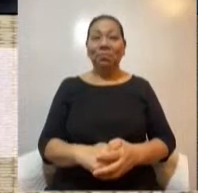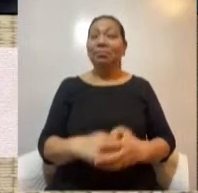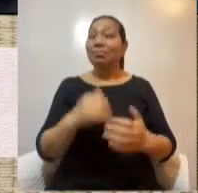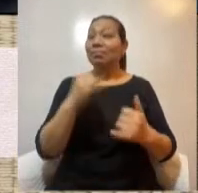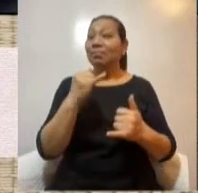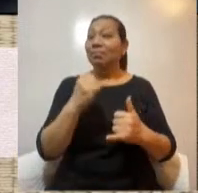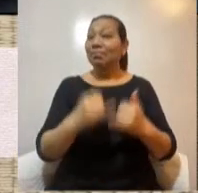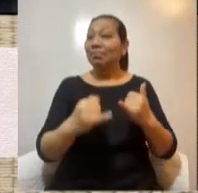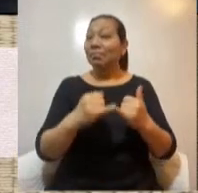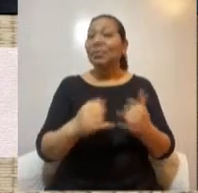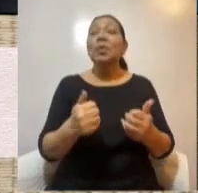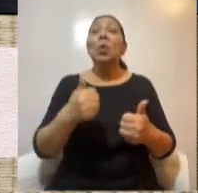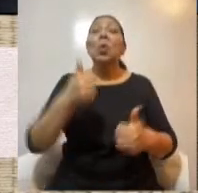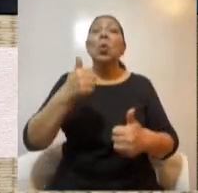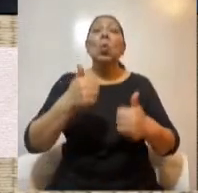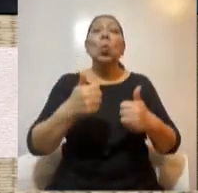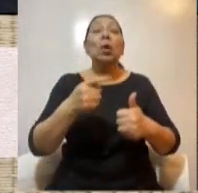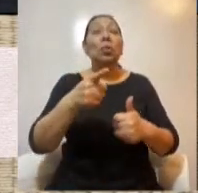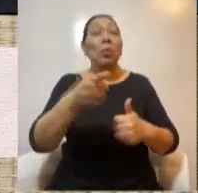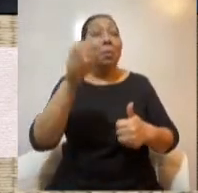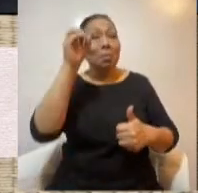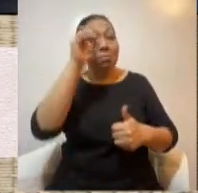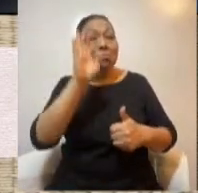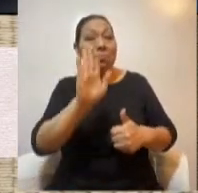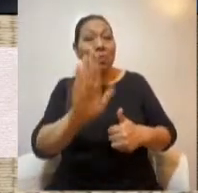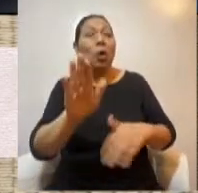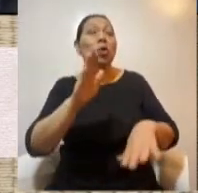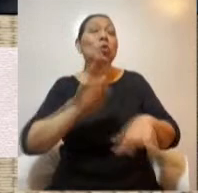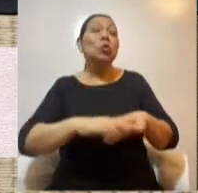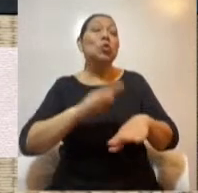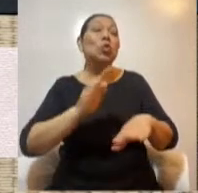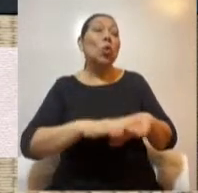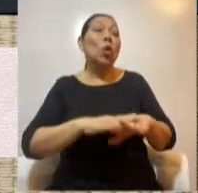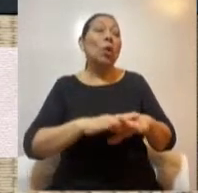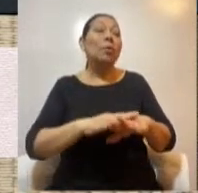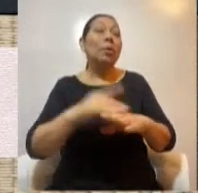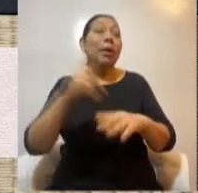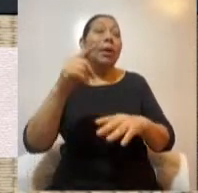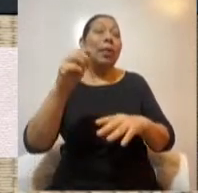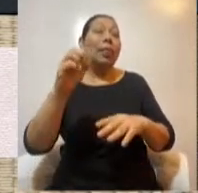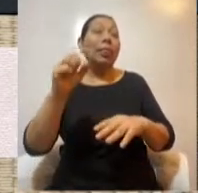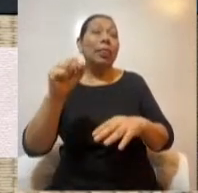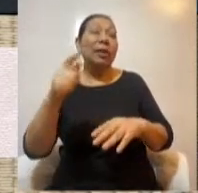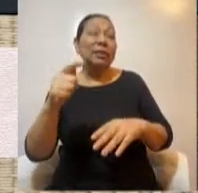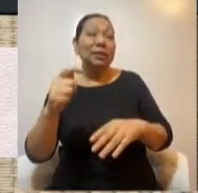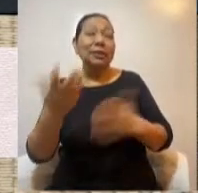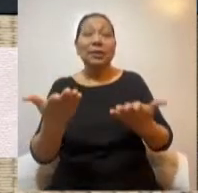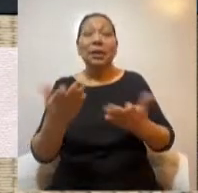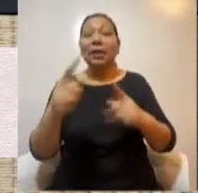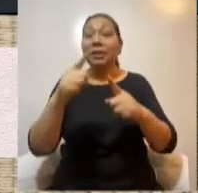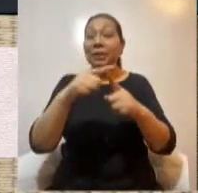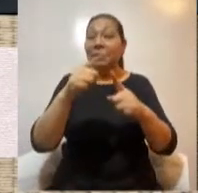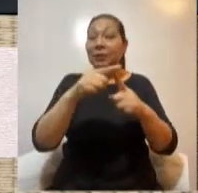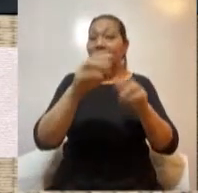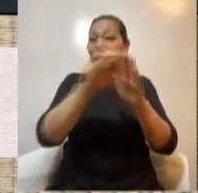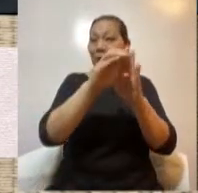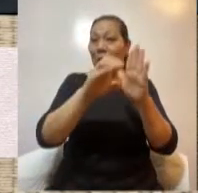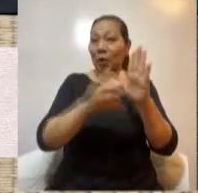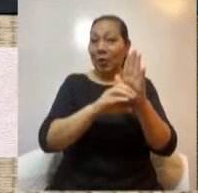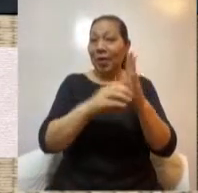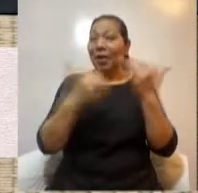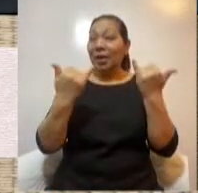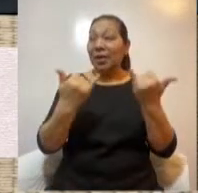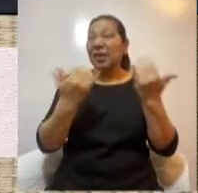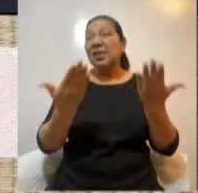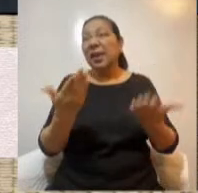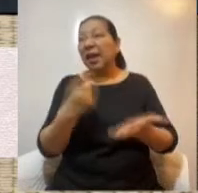Bien, finalmente, ¿cuál es tu apreciación sobre el test de proporcionalidad que hace el Tribunal